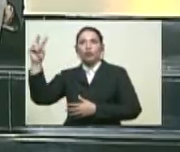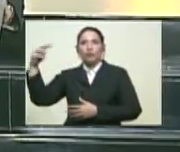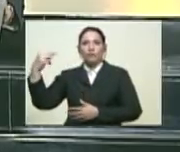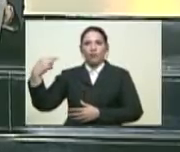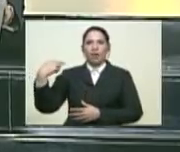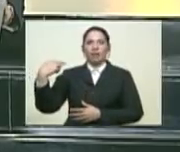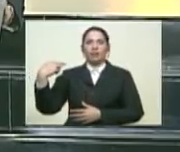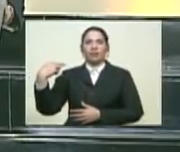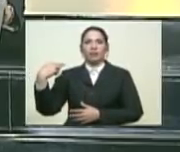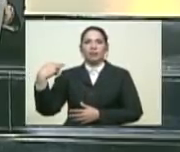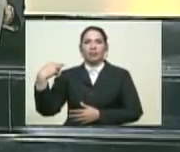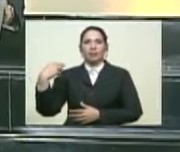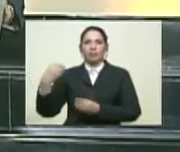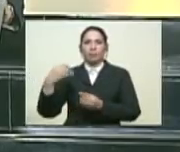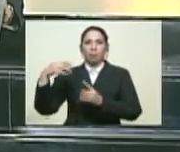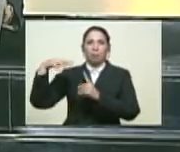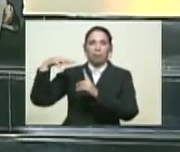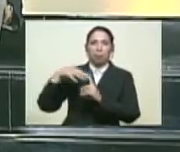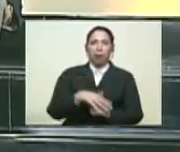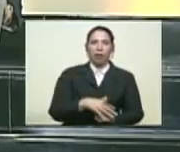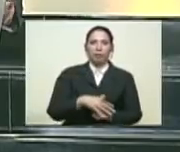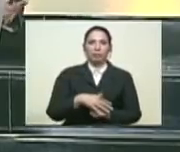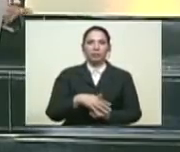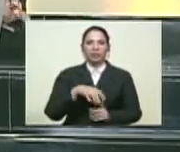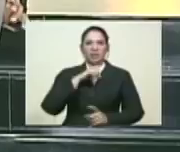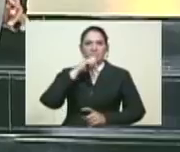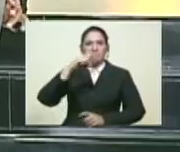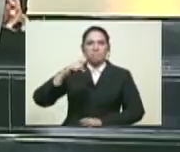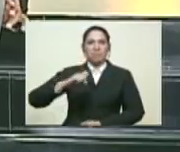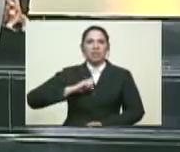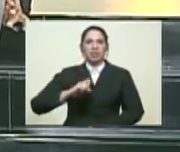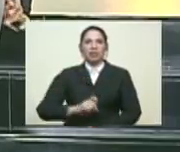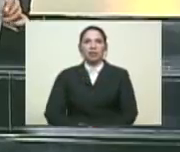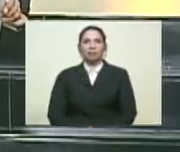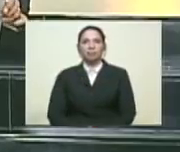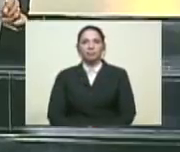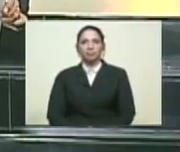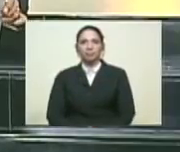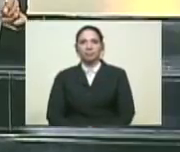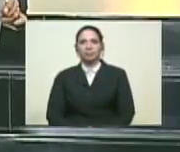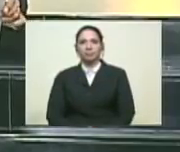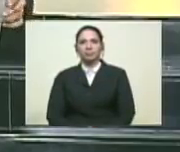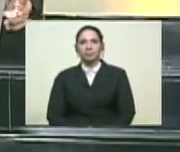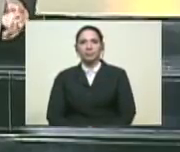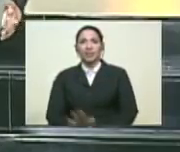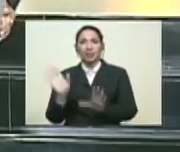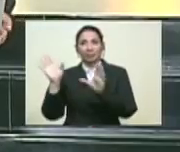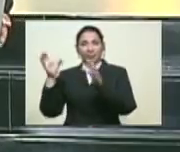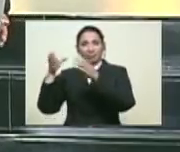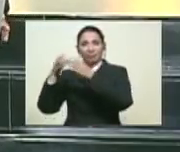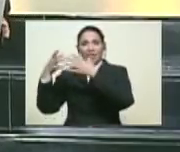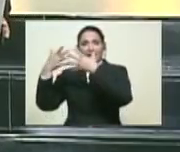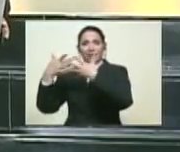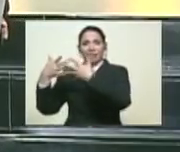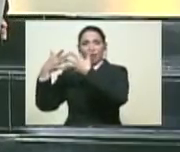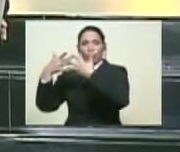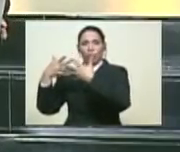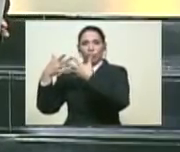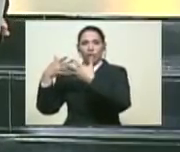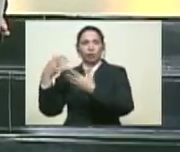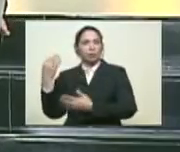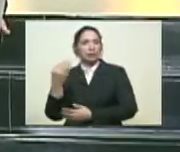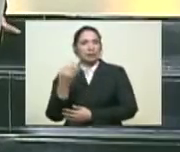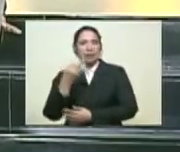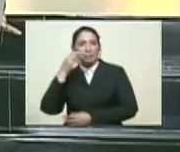desazón, con envidia. La élite imperialista de Estados Unidos siempre vio con